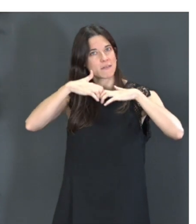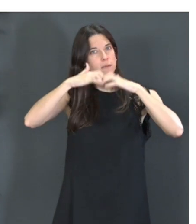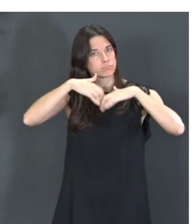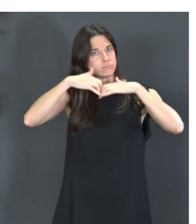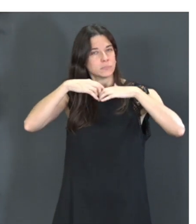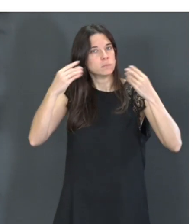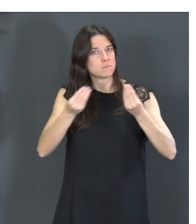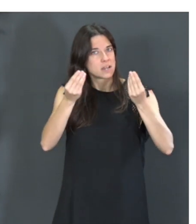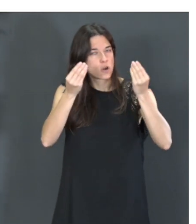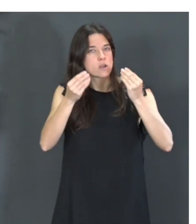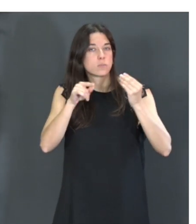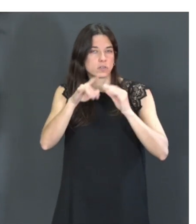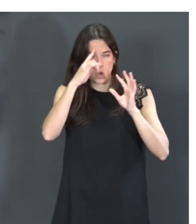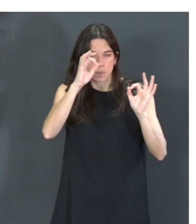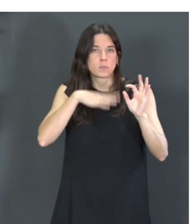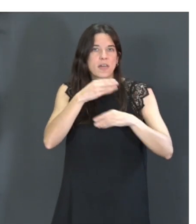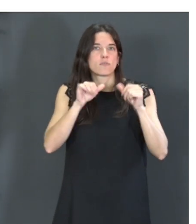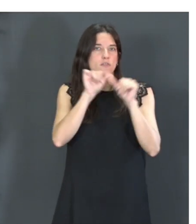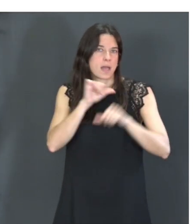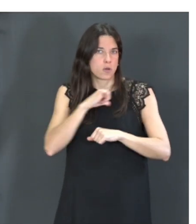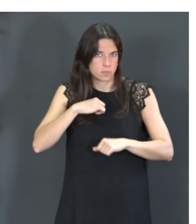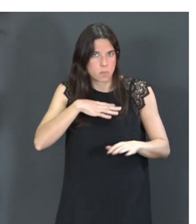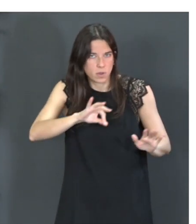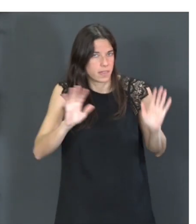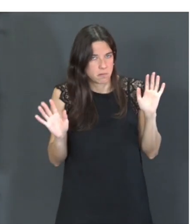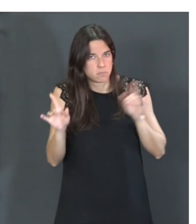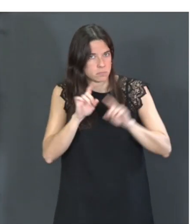manera se puede utilizar, obviamente, de forma autónoma, ¿vale?